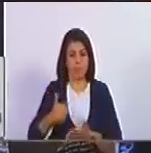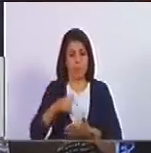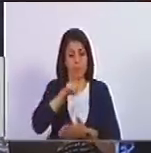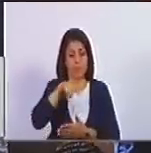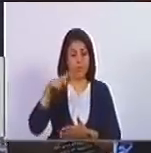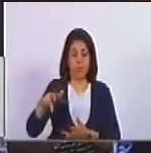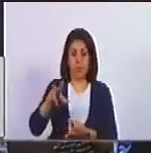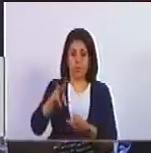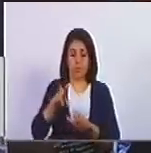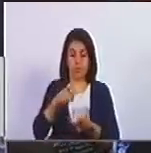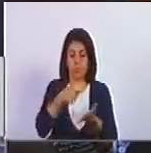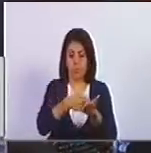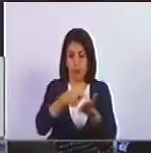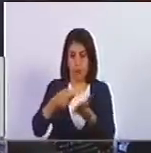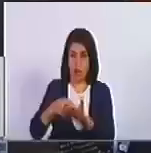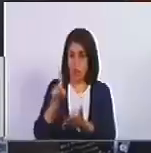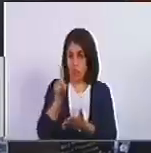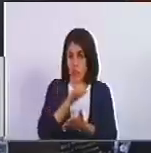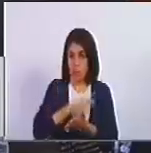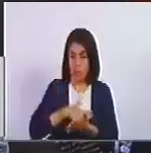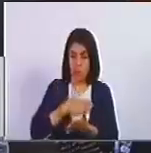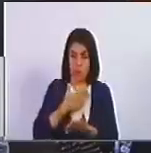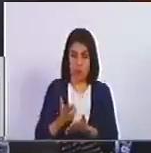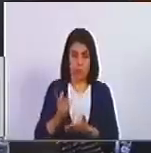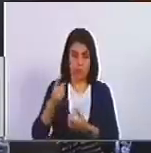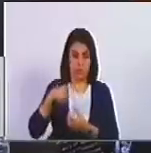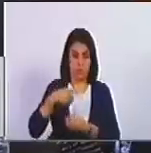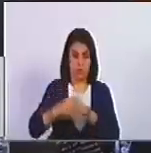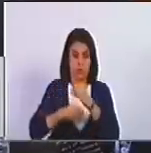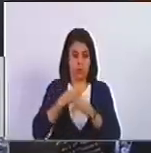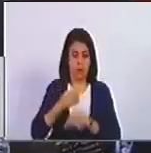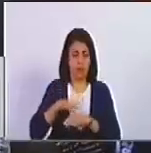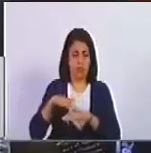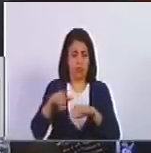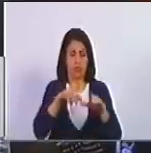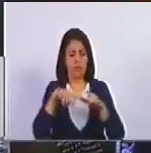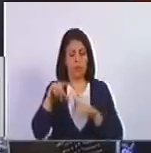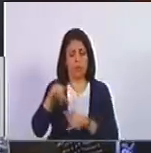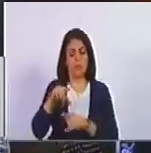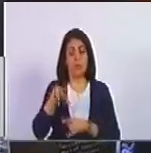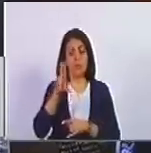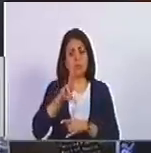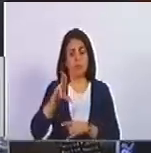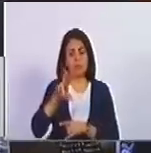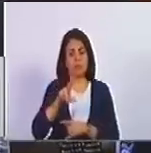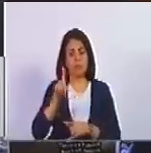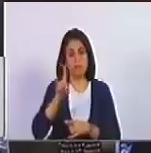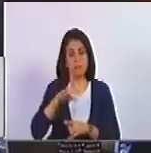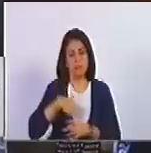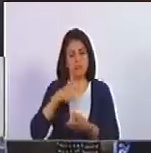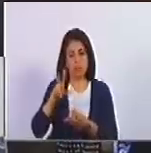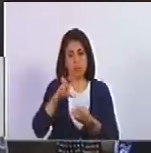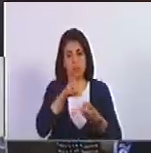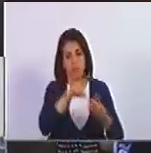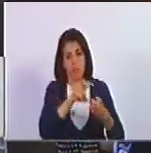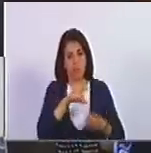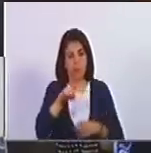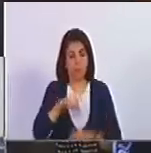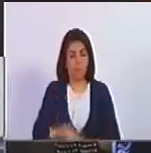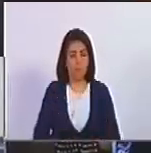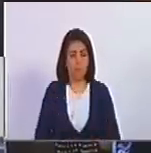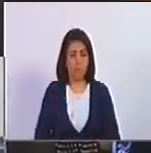contribuyentes para que no se cobren impuestos excesivos, no se cobren impuestos al consumo, no se cobren impuestos